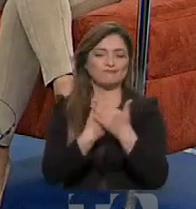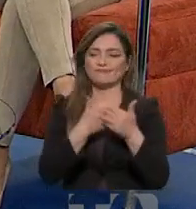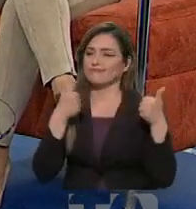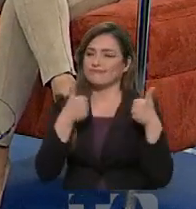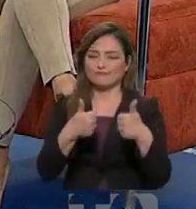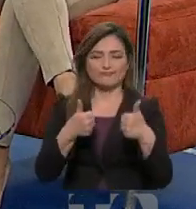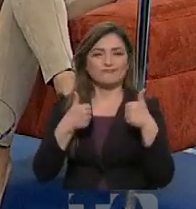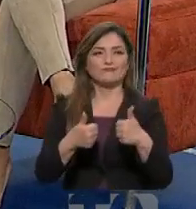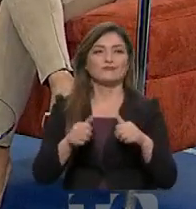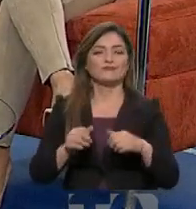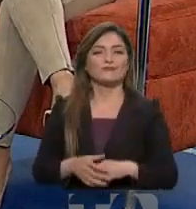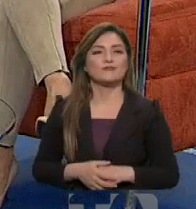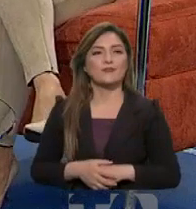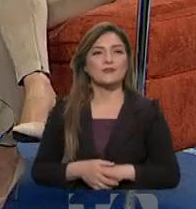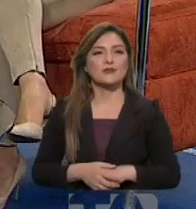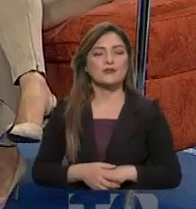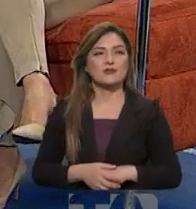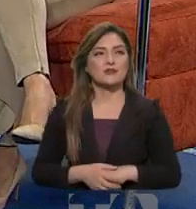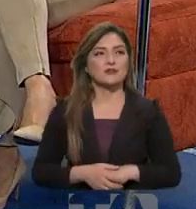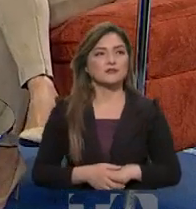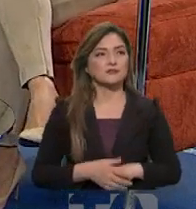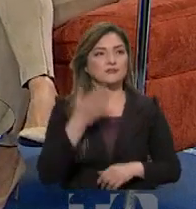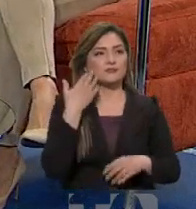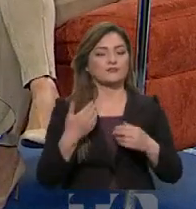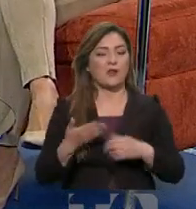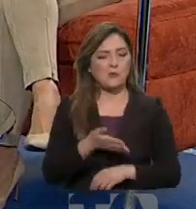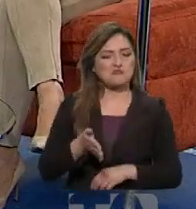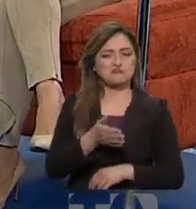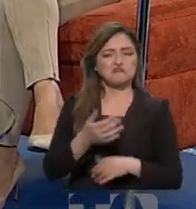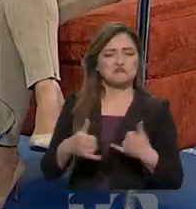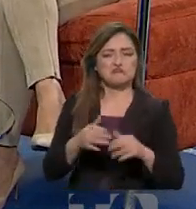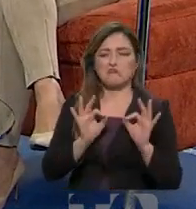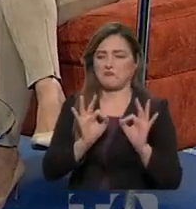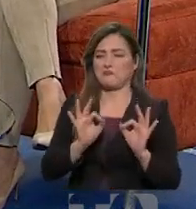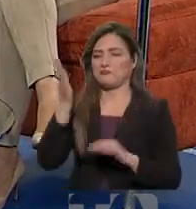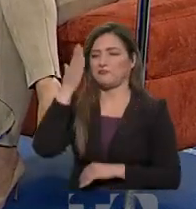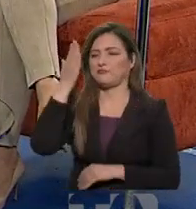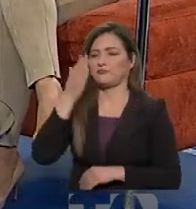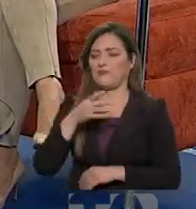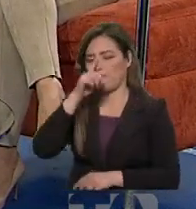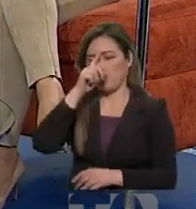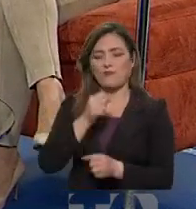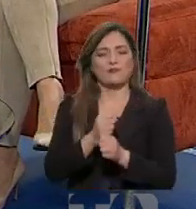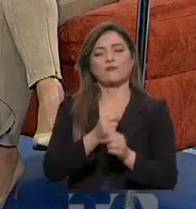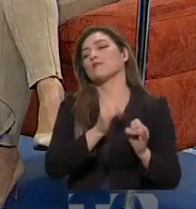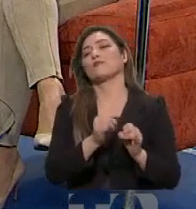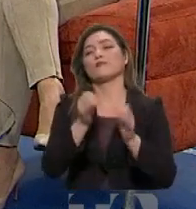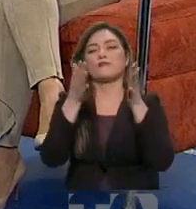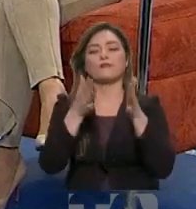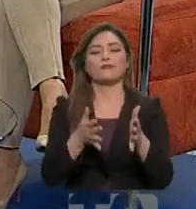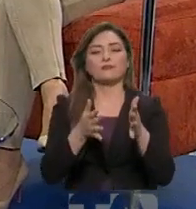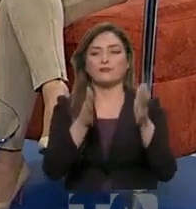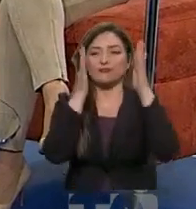jugadores desde aquí. Y sabemos también que van a hacer un buen papel, sabemos que vamos a salir victoriosos, tenemos muchísima fe en los muchachos, así que a